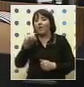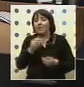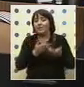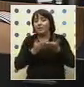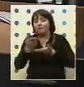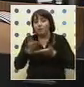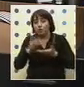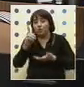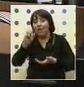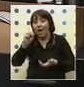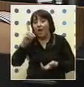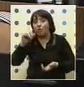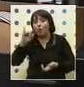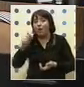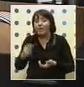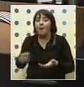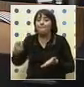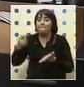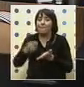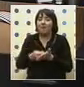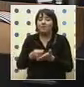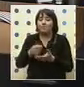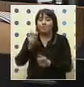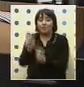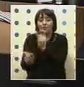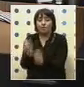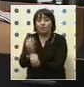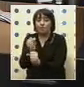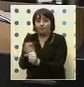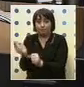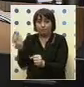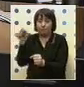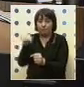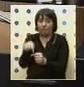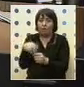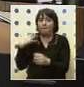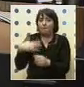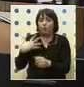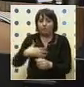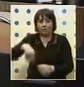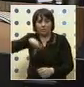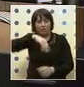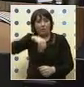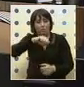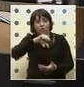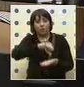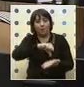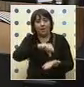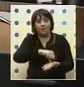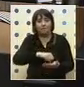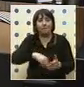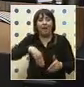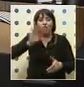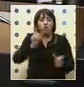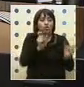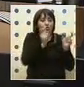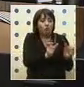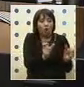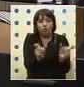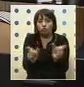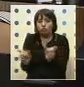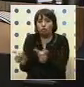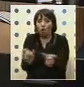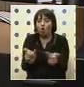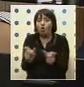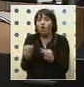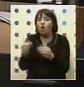aumento de personal en esta institución. Esto es de vital importancia para nuestro país porque habrá mayor fiscalización en los productos